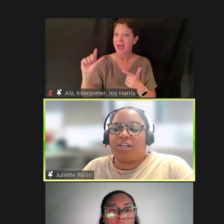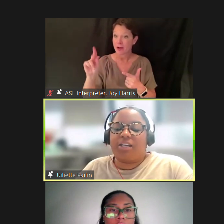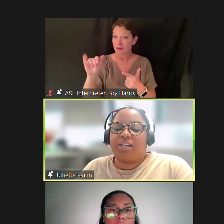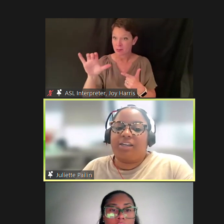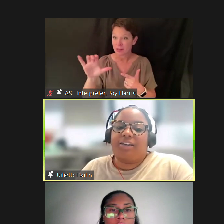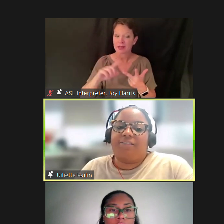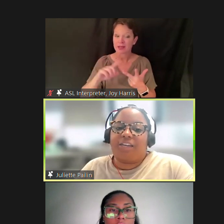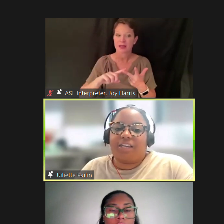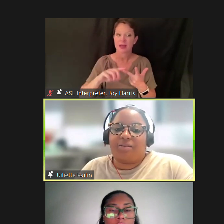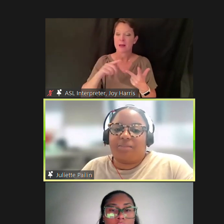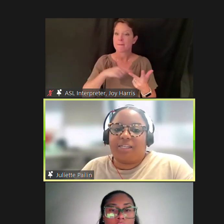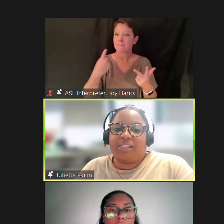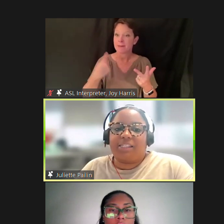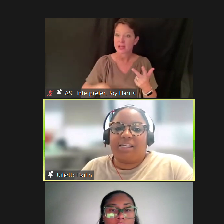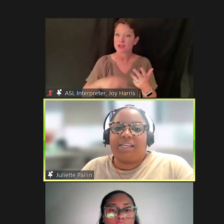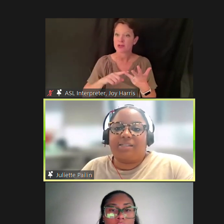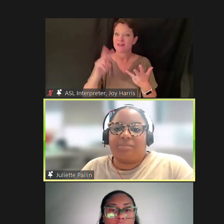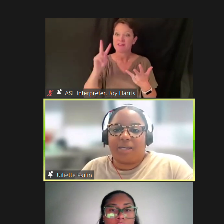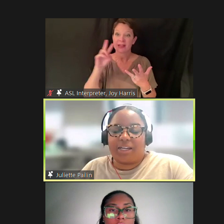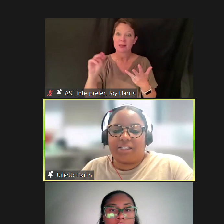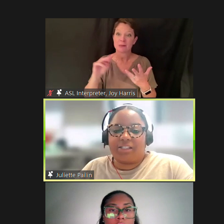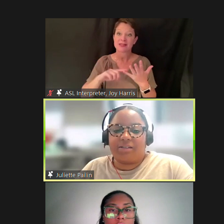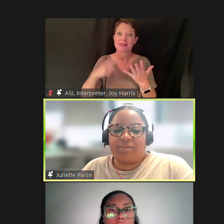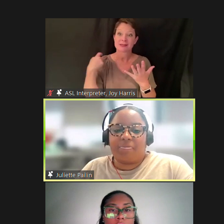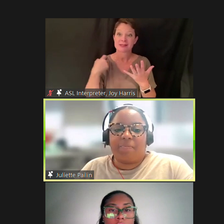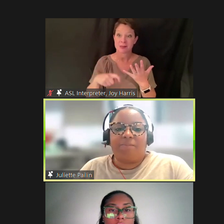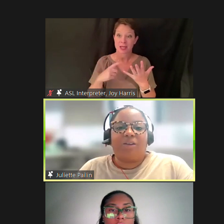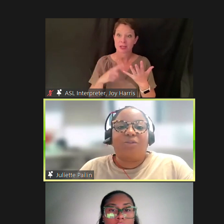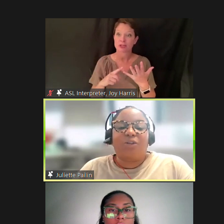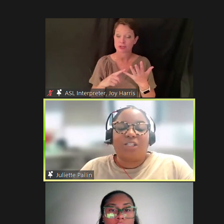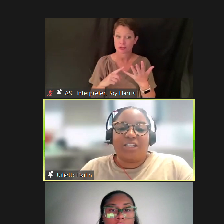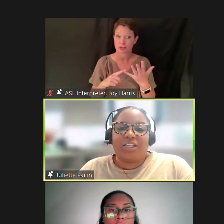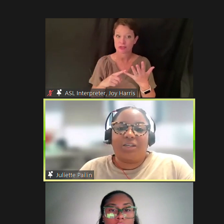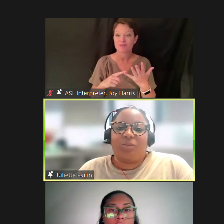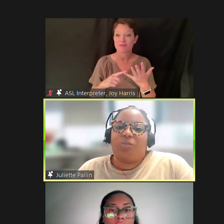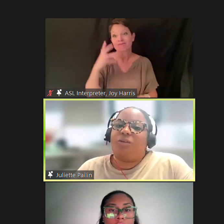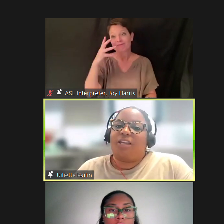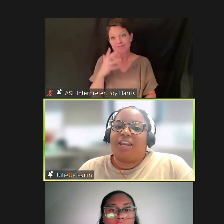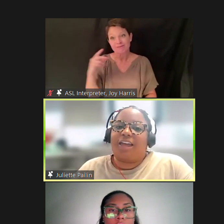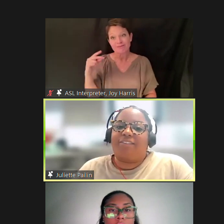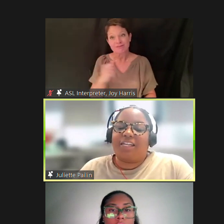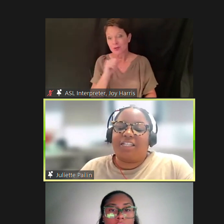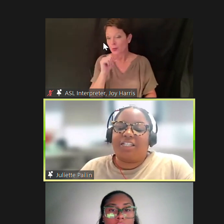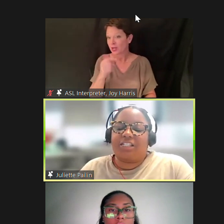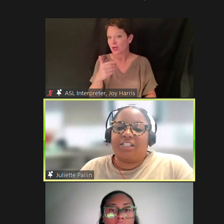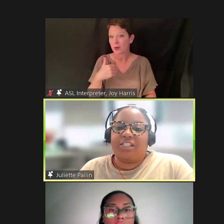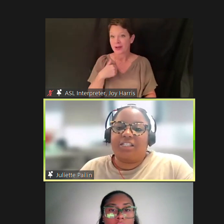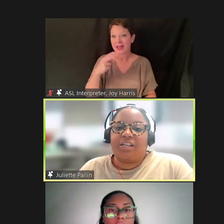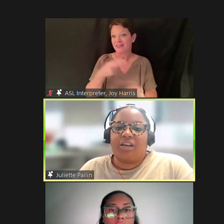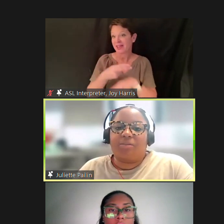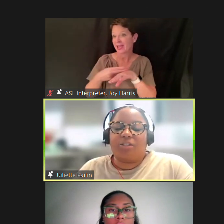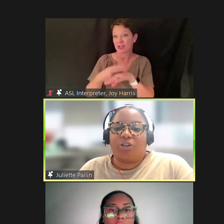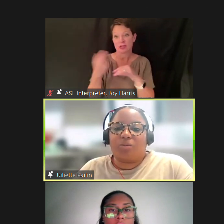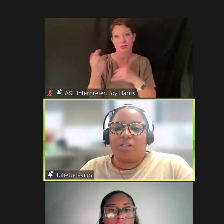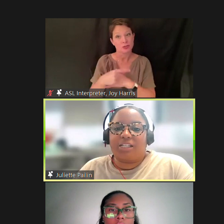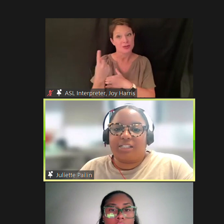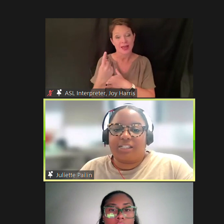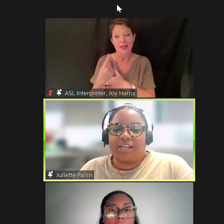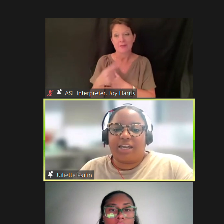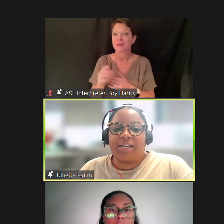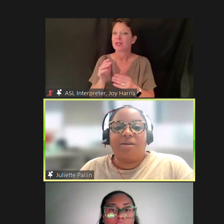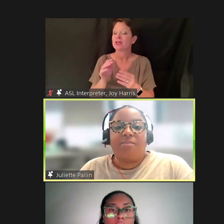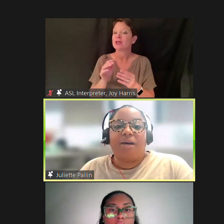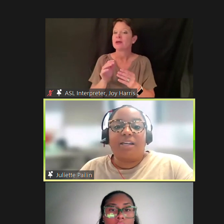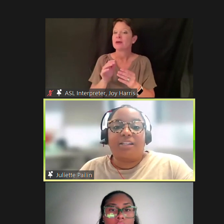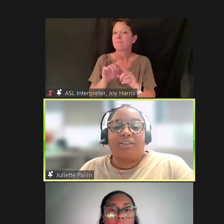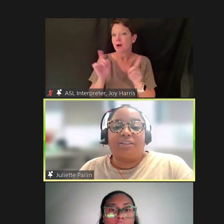tenemos Mandarin, interpretación en árabe, Chinese, and mandarín, Spanish. vietnamita y Unfortunately, we will not have español. patient interpretation